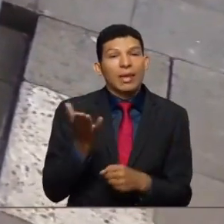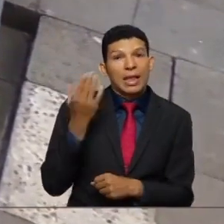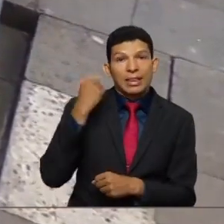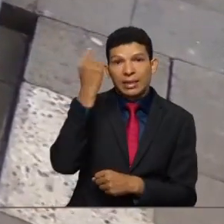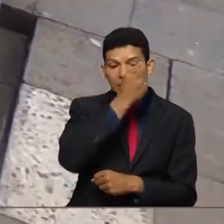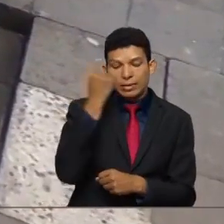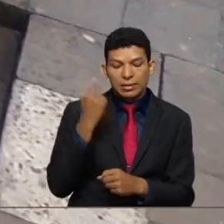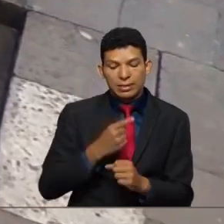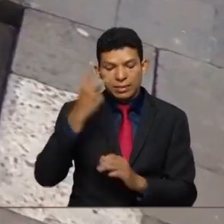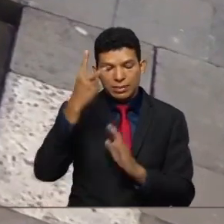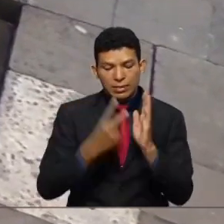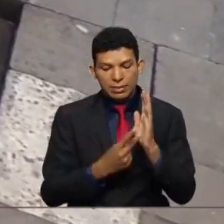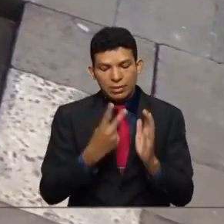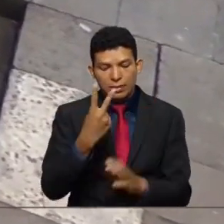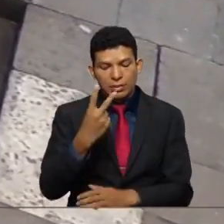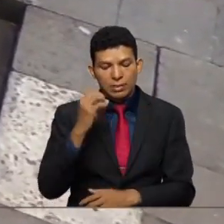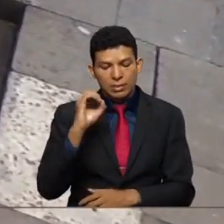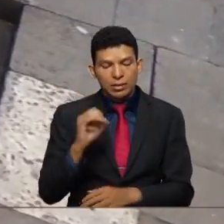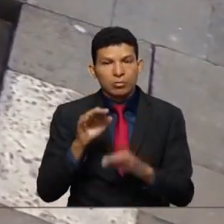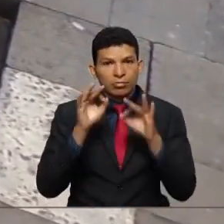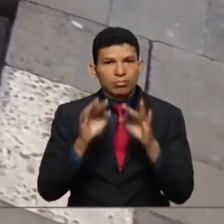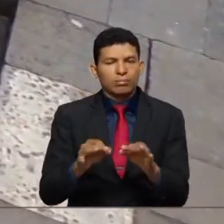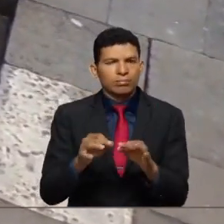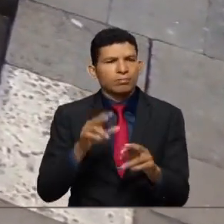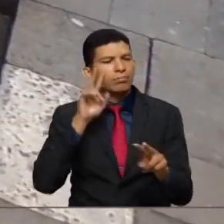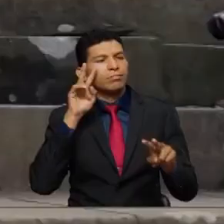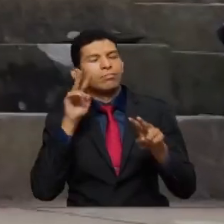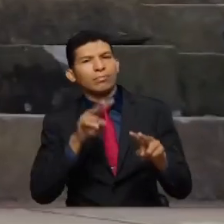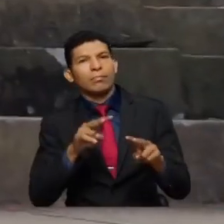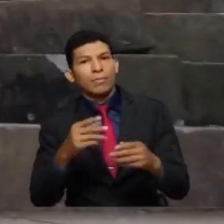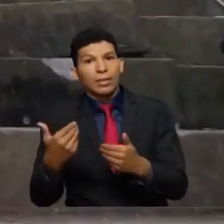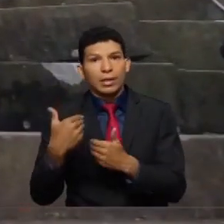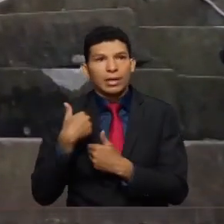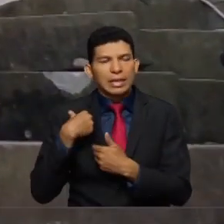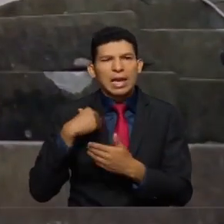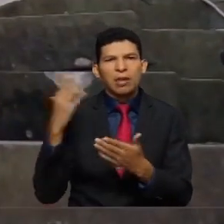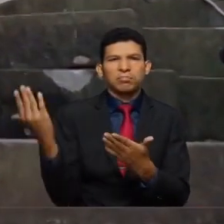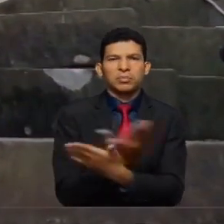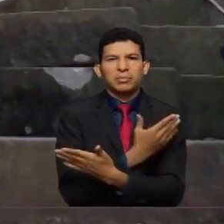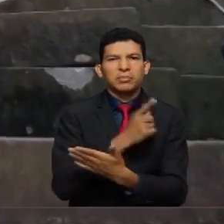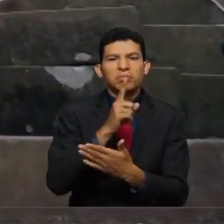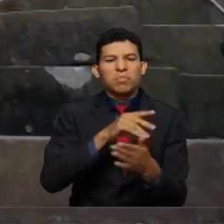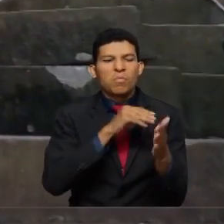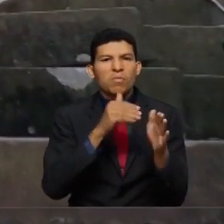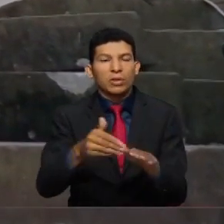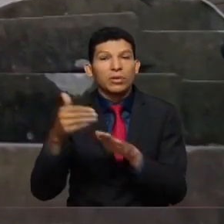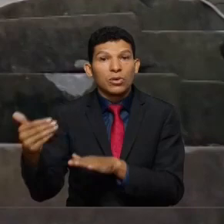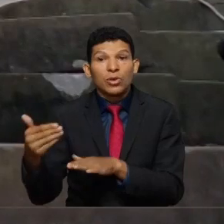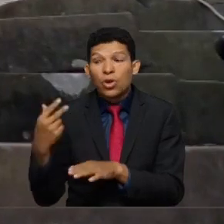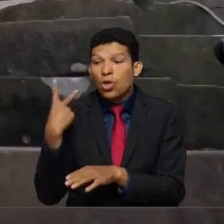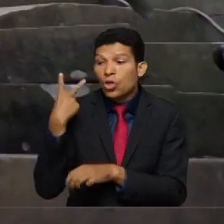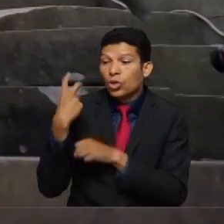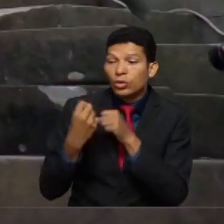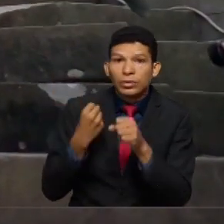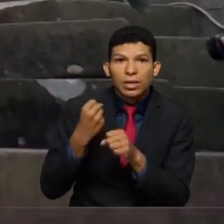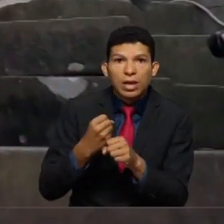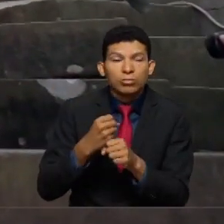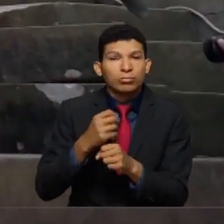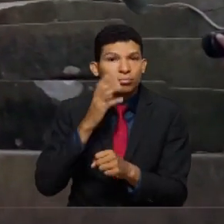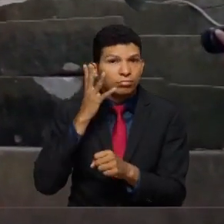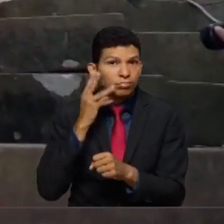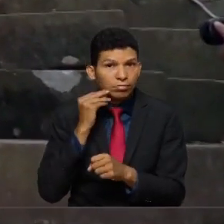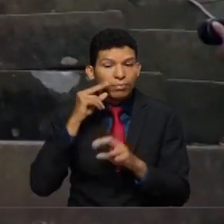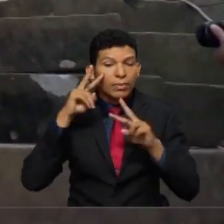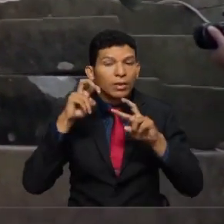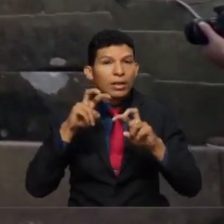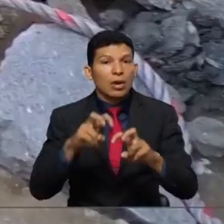mes de septiembre del 2020 por considerarlo como responsable de genocidio. Dos años después, expertos e investigadores que buscaban